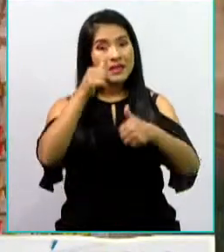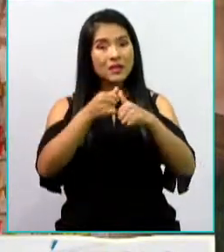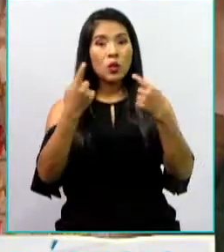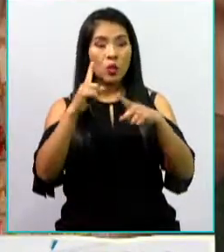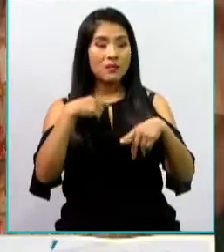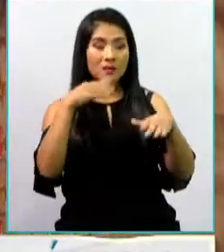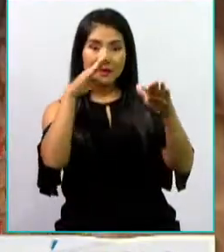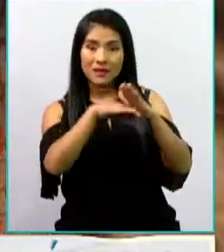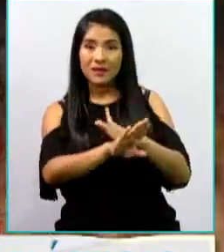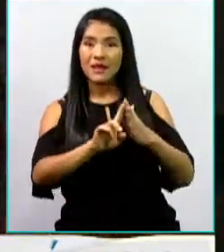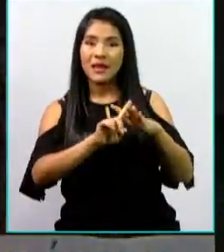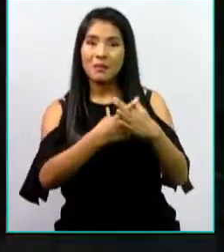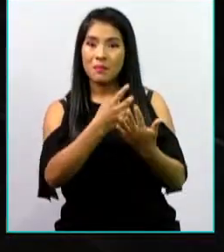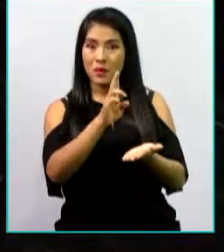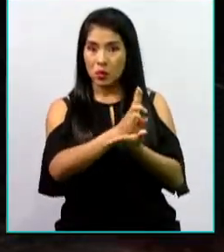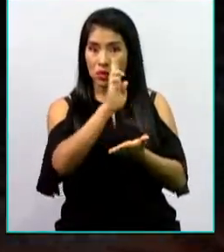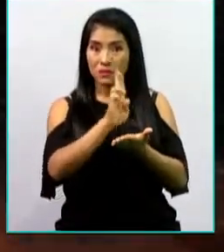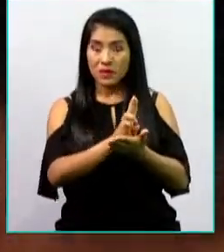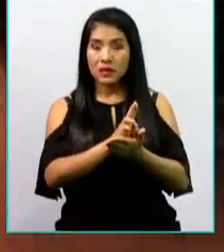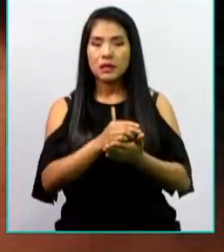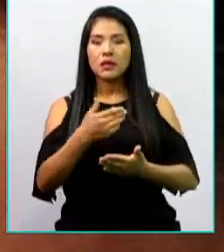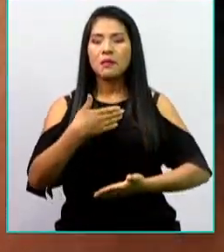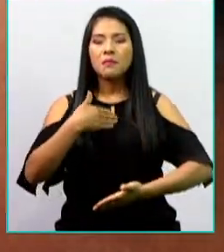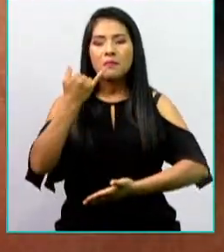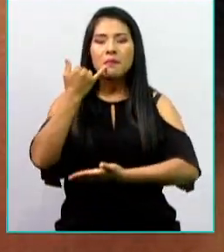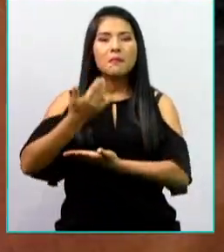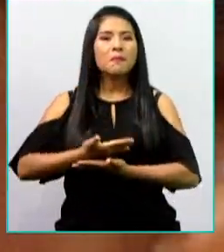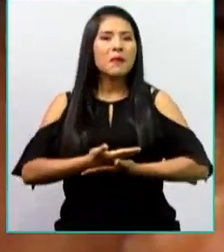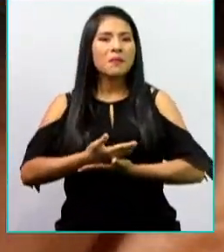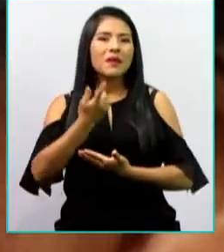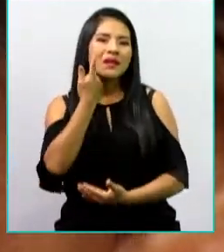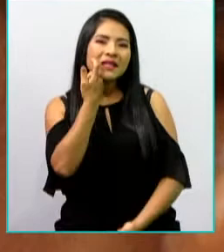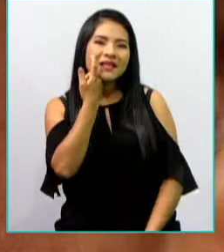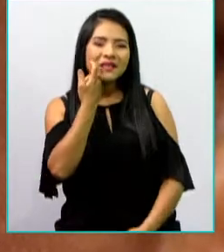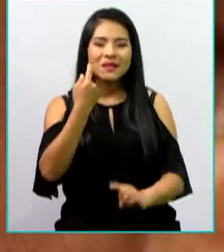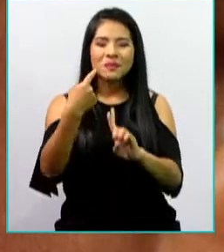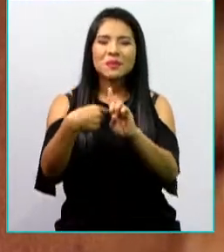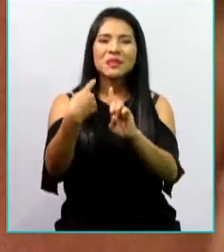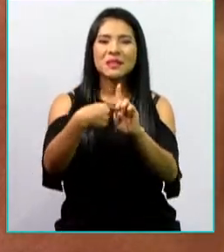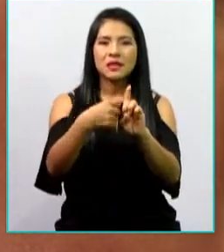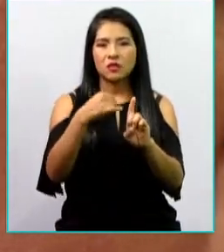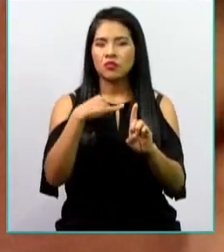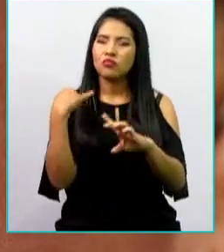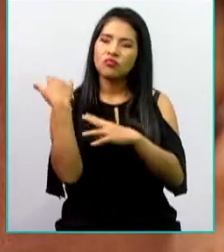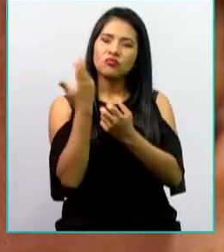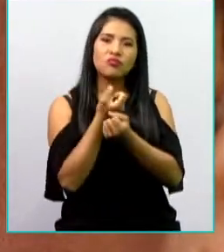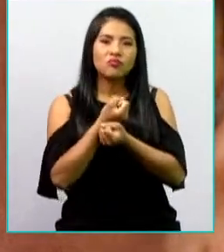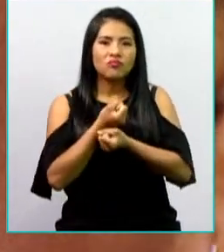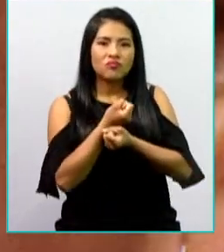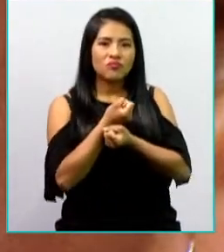mi pequeñita de meses, ya, estaba cargadita.